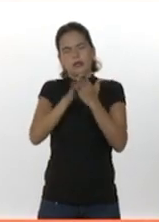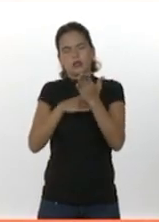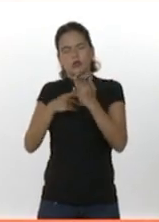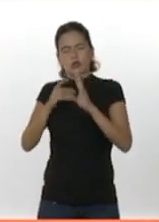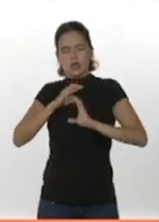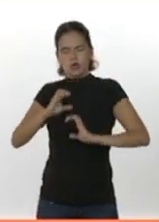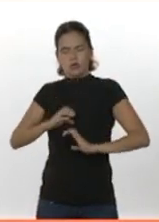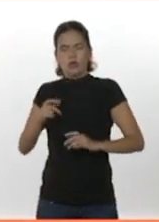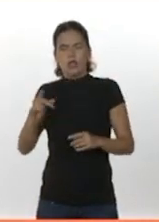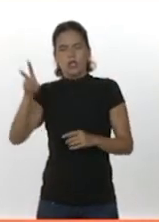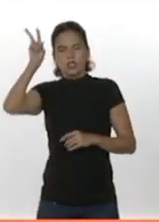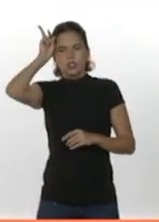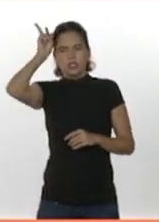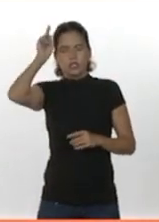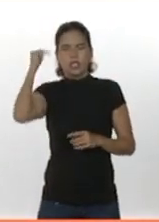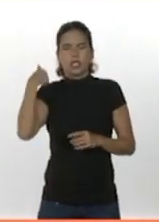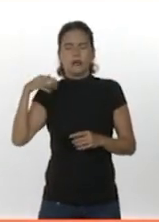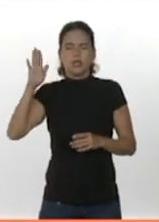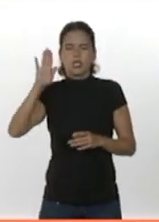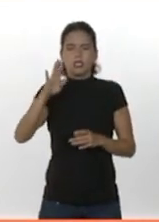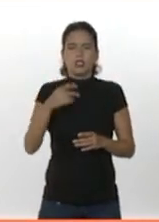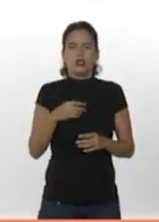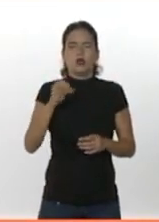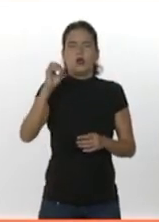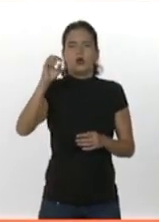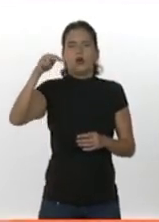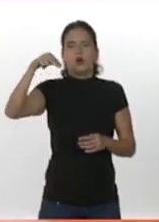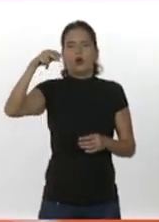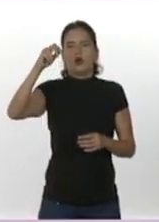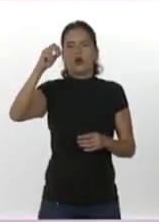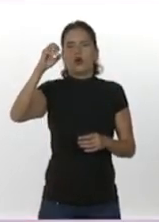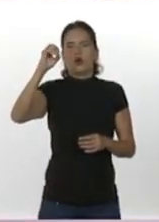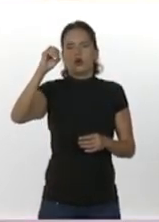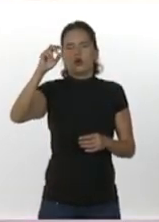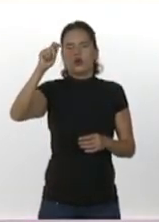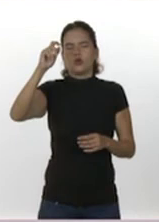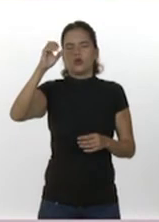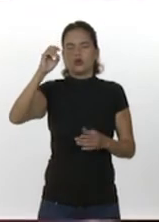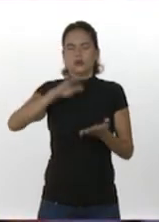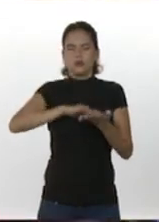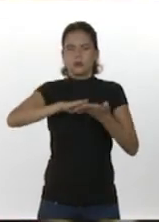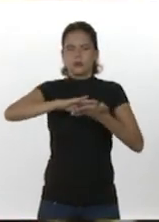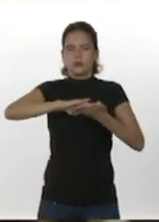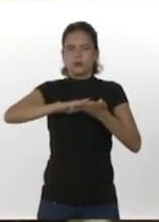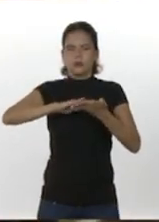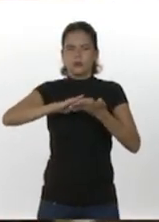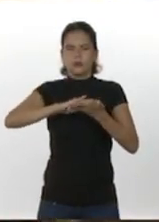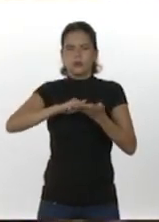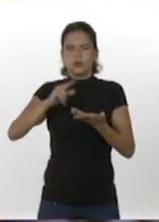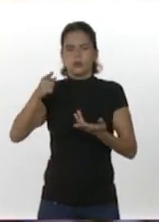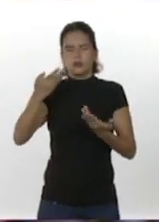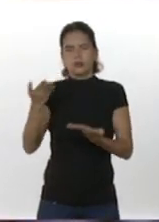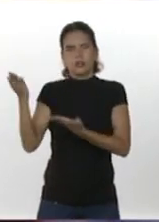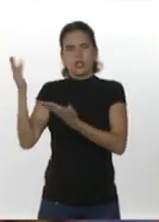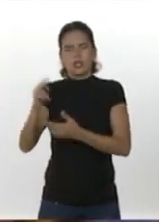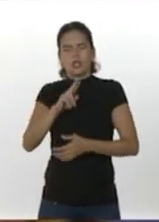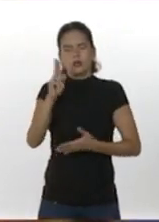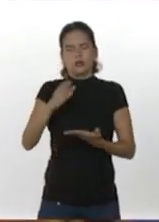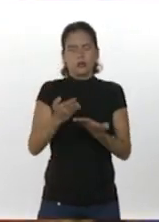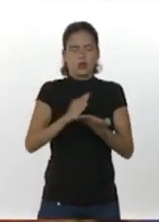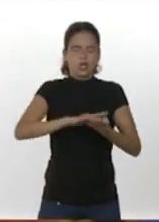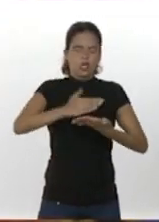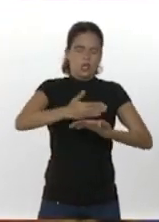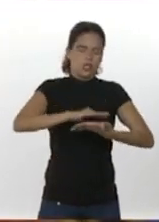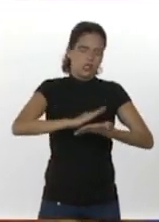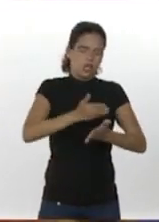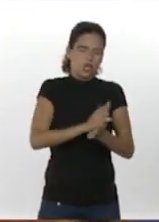corporal indígena, que viene a ser el onoto. Fíjense acá. Acá tenemos ese onoto común que utilizamos en las hallacas